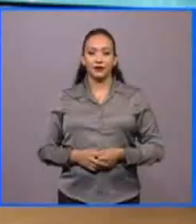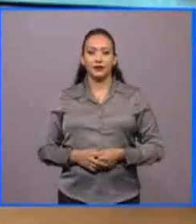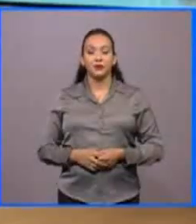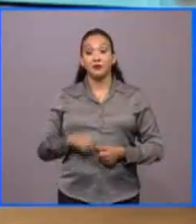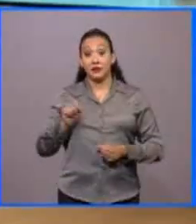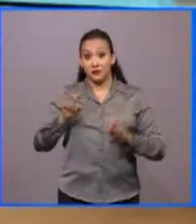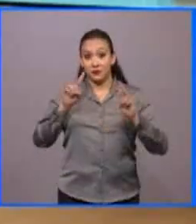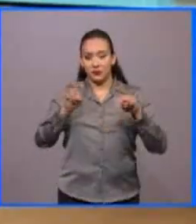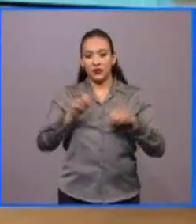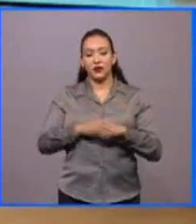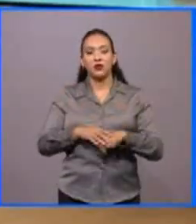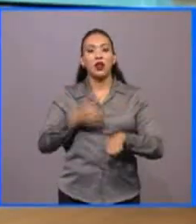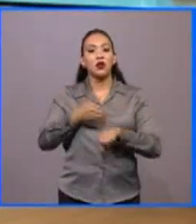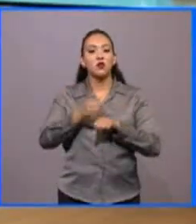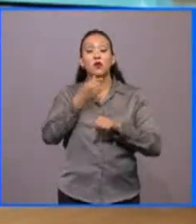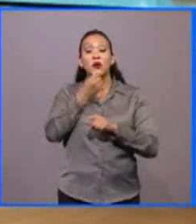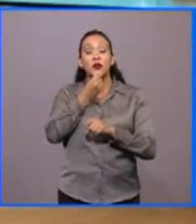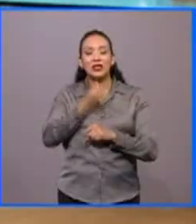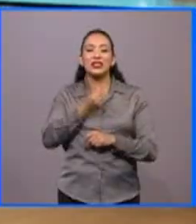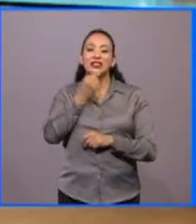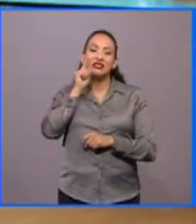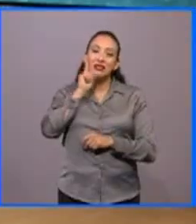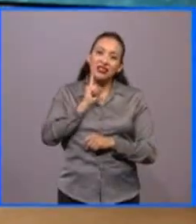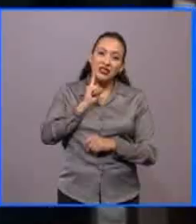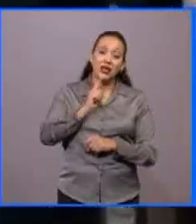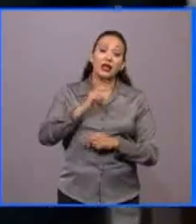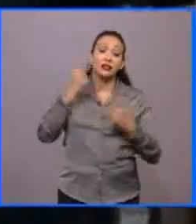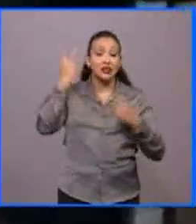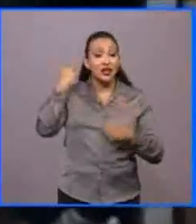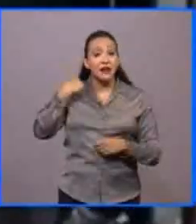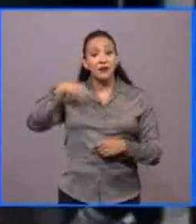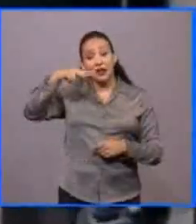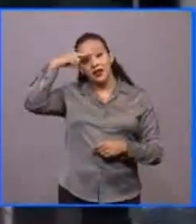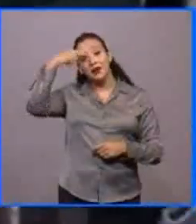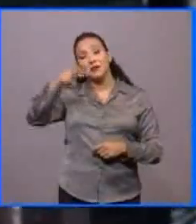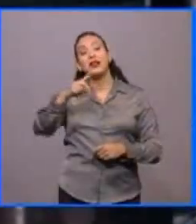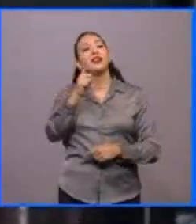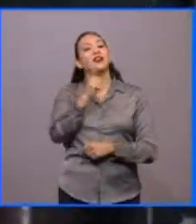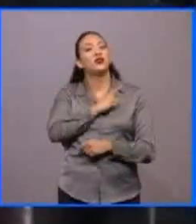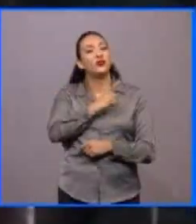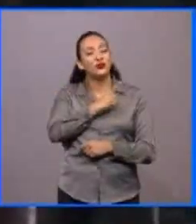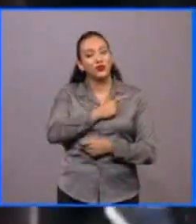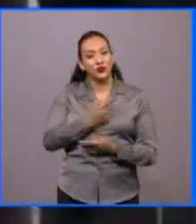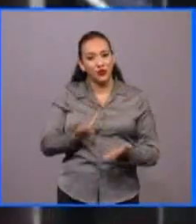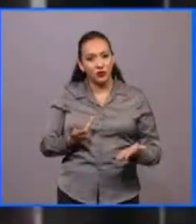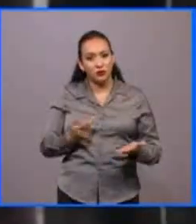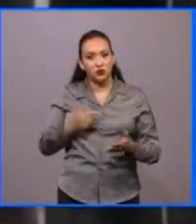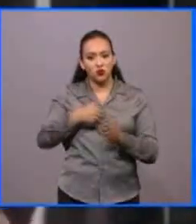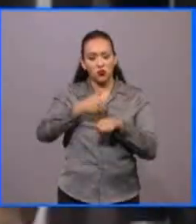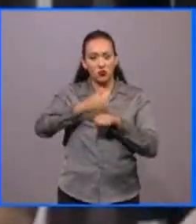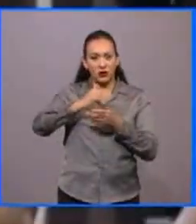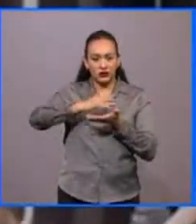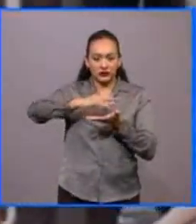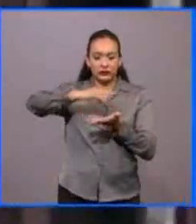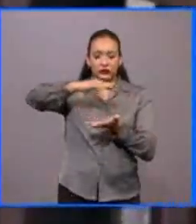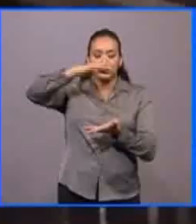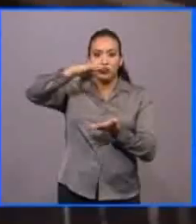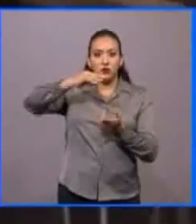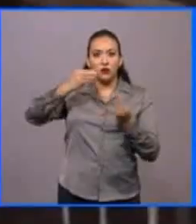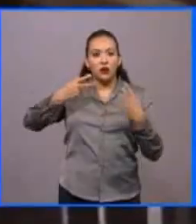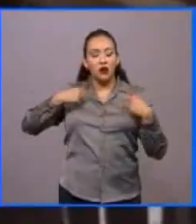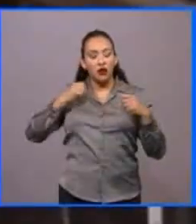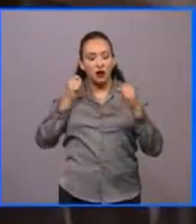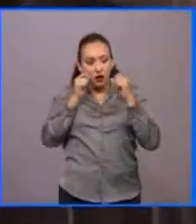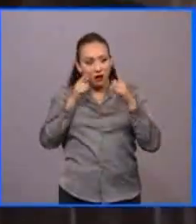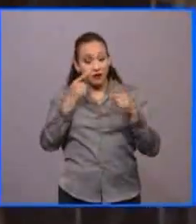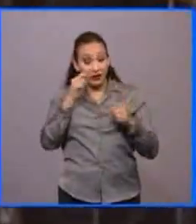Y sobre este tema, el número de niñas y niños que viajan solos a México en busca de un mejor futuro ha aumentado de manera alarmante